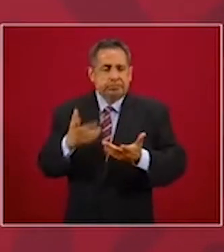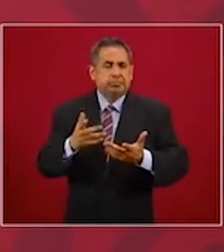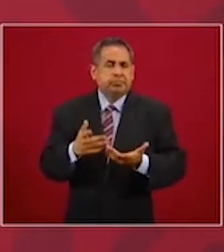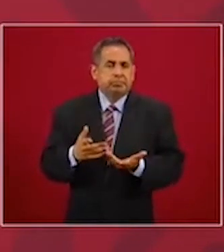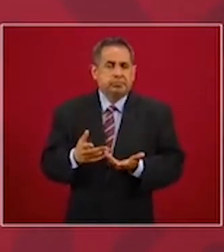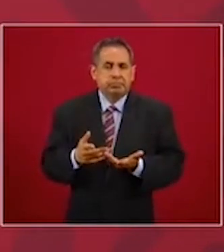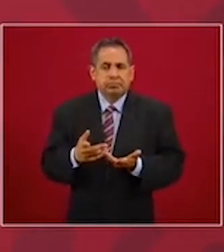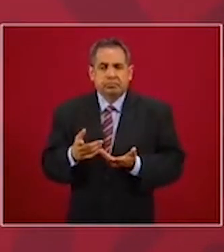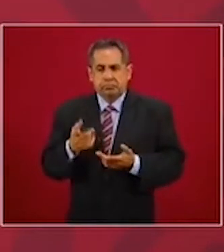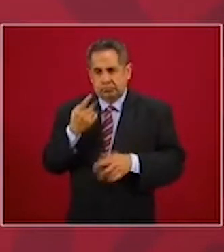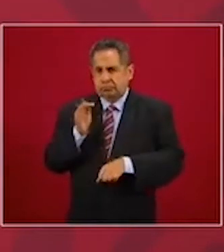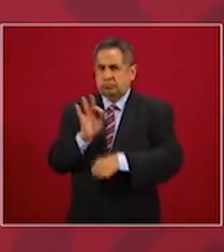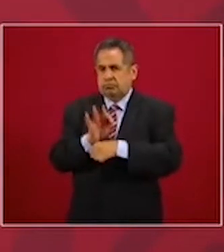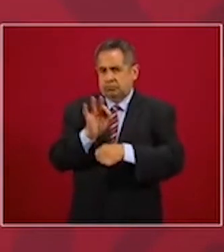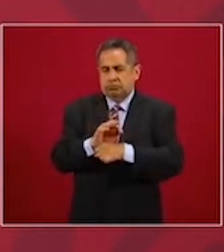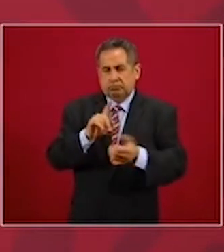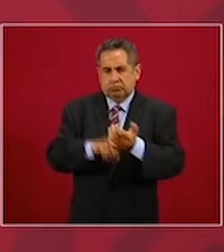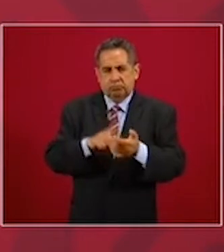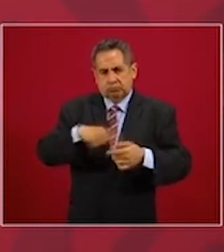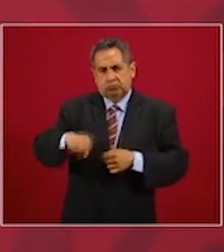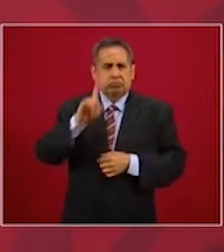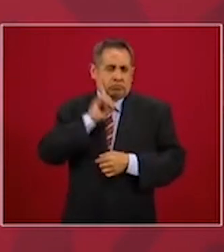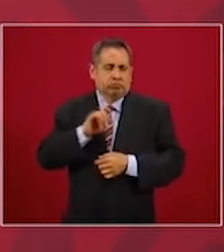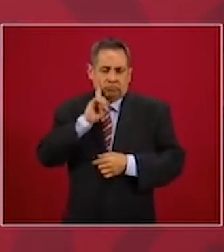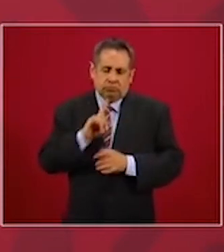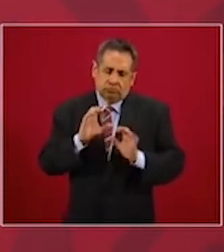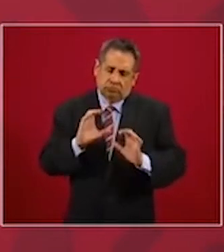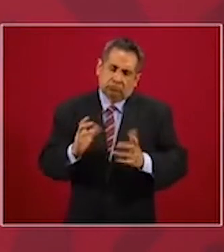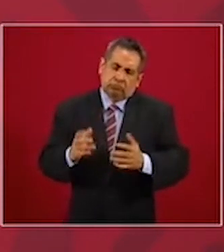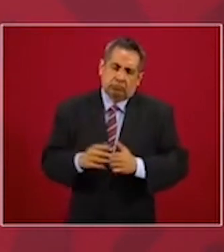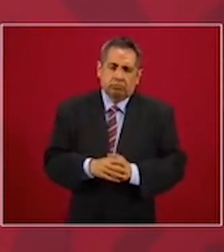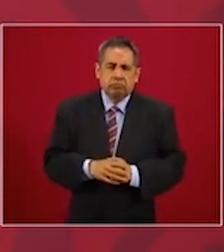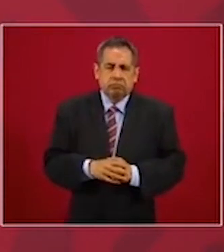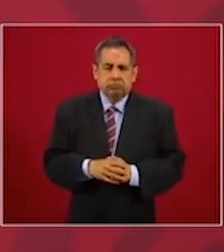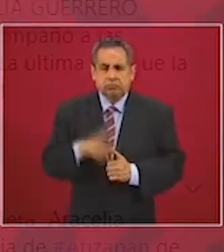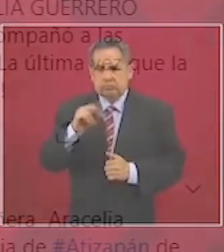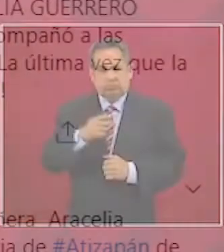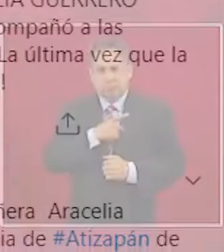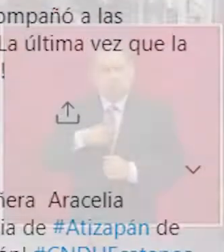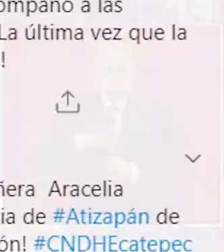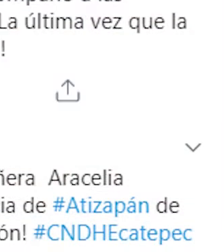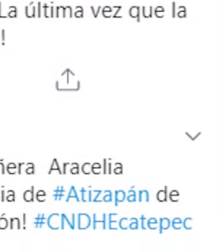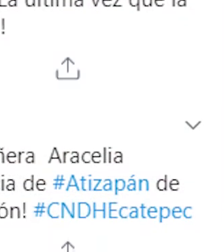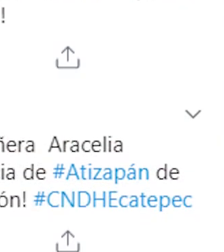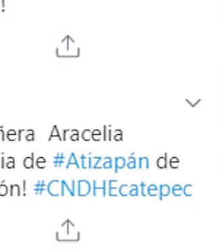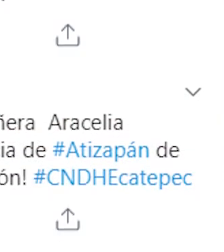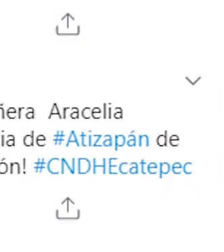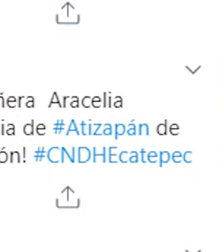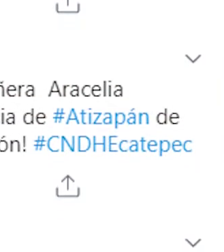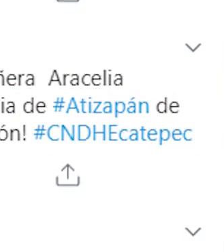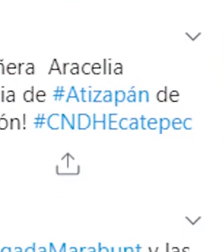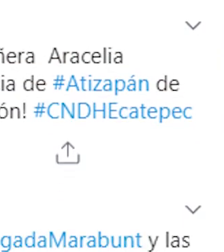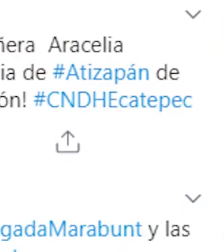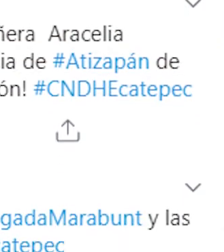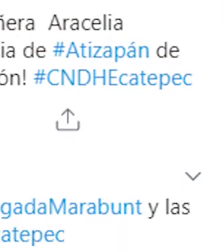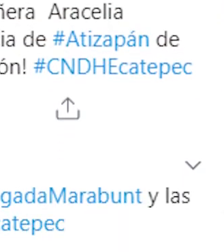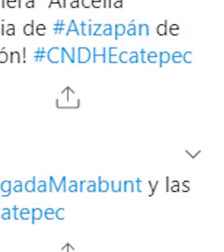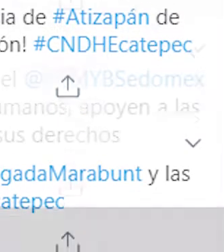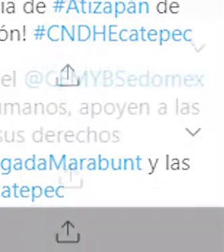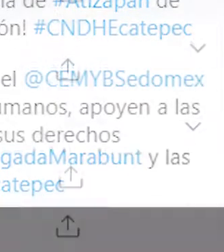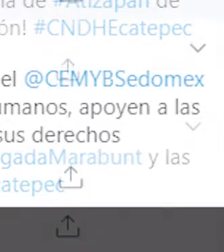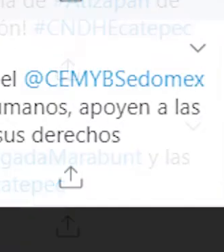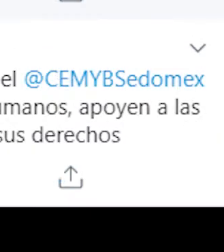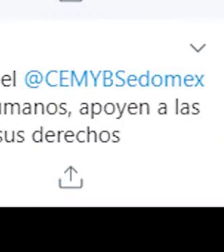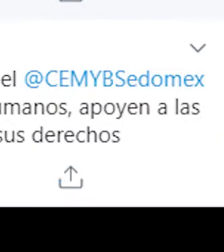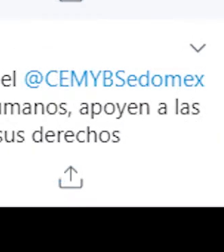se protege a las ok sí porque no se les haga daño es cabe mencionar que las mujeres fueron liberadas